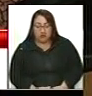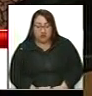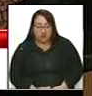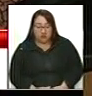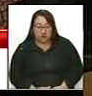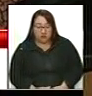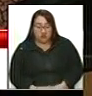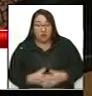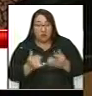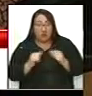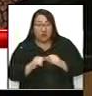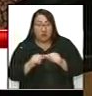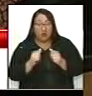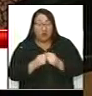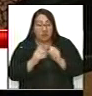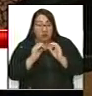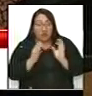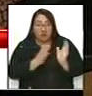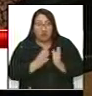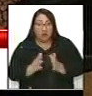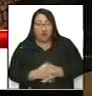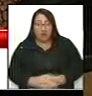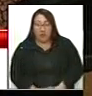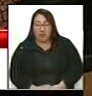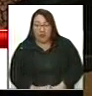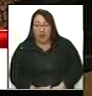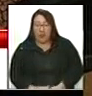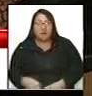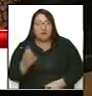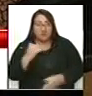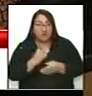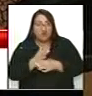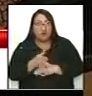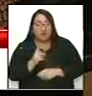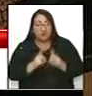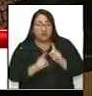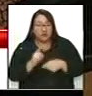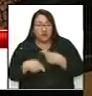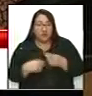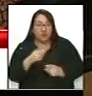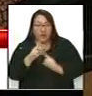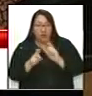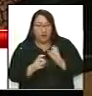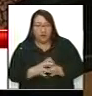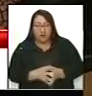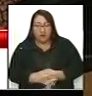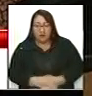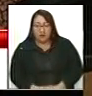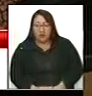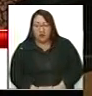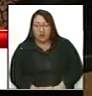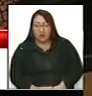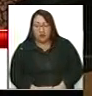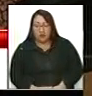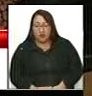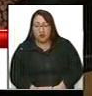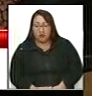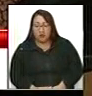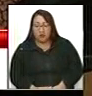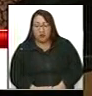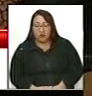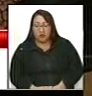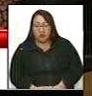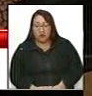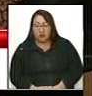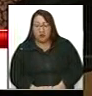con la misma secuencia. Vamos a poder introducir unas siguientes preguntas que hemos preparado para esta mesa. Y en